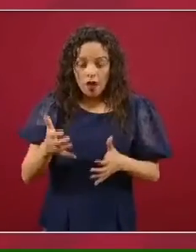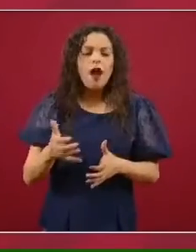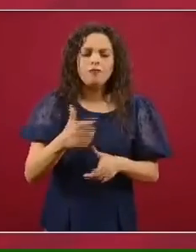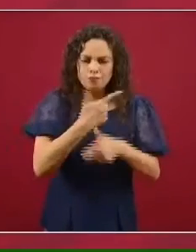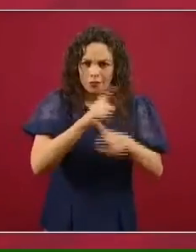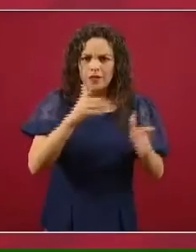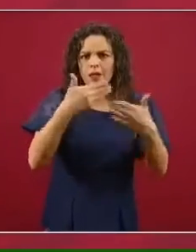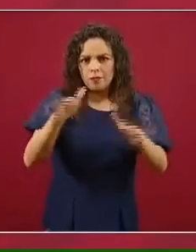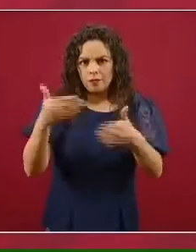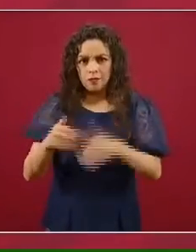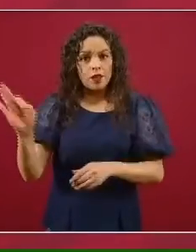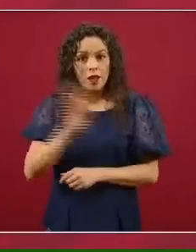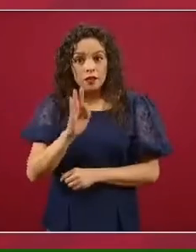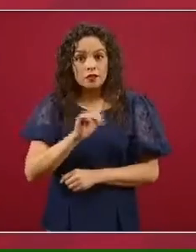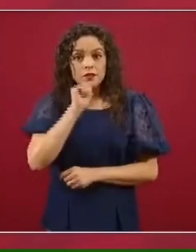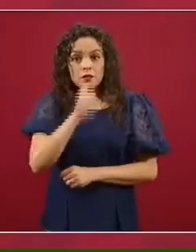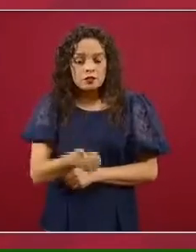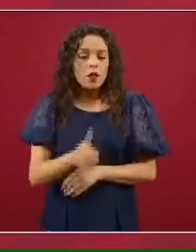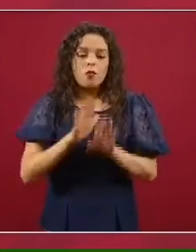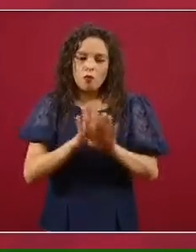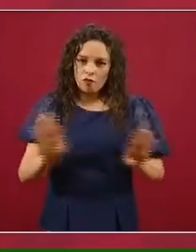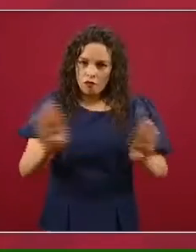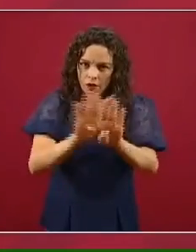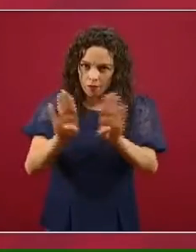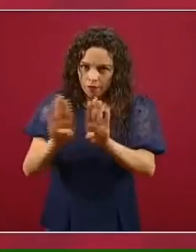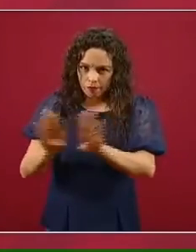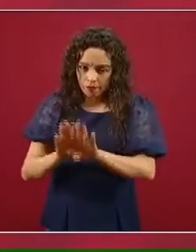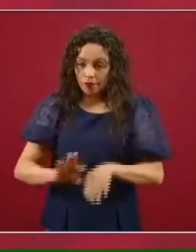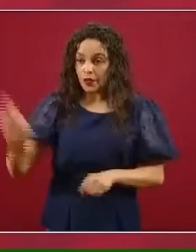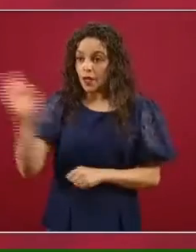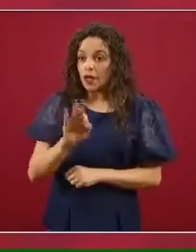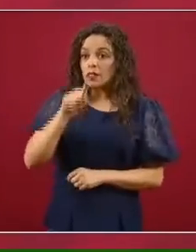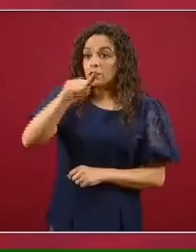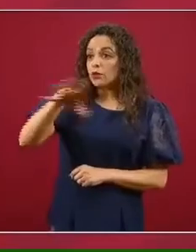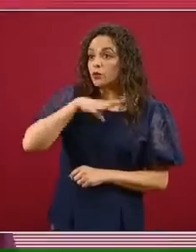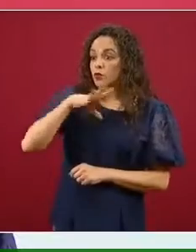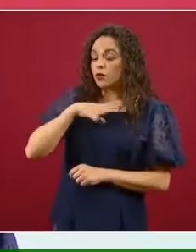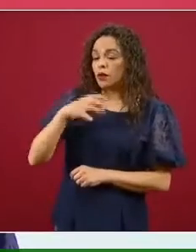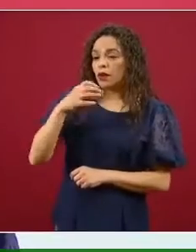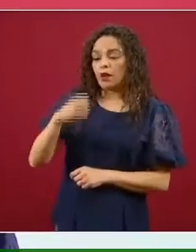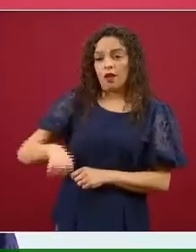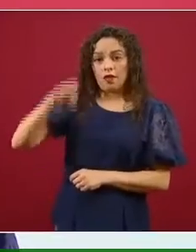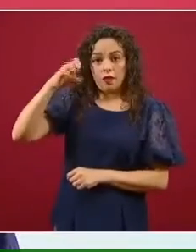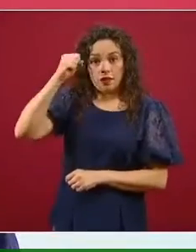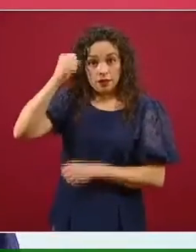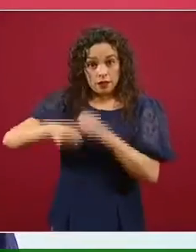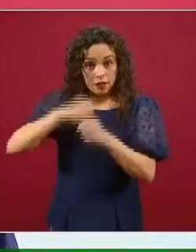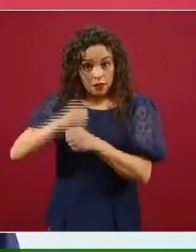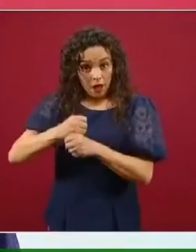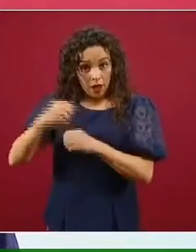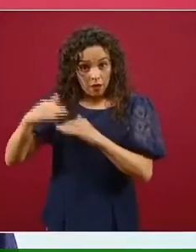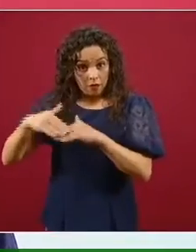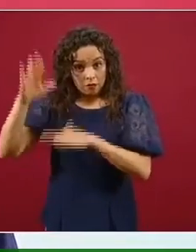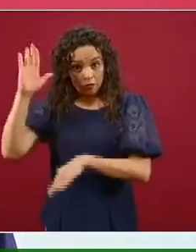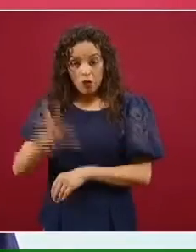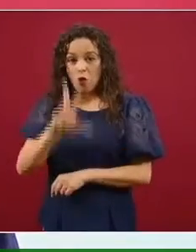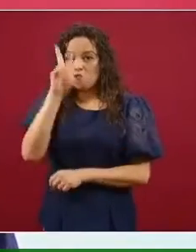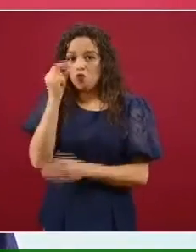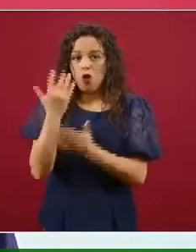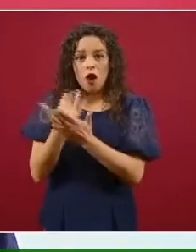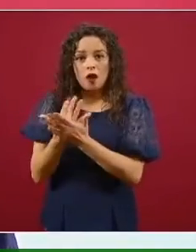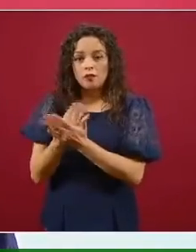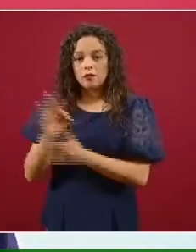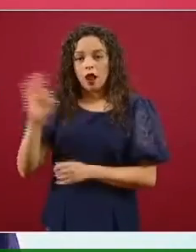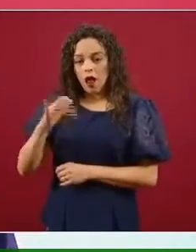condiciones necesarias para hacerlo. Si usted tiene más de 60 años o enfermedades crónicas, no se espere para acudir a atención médica en caso